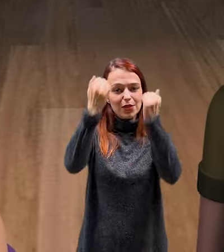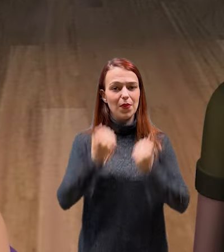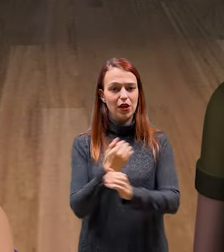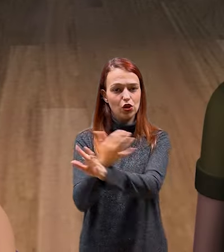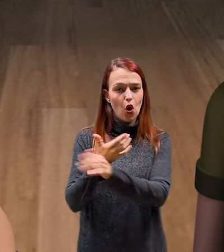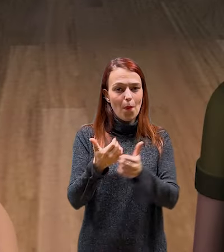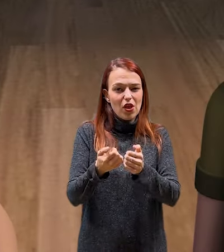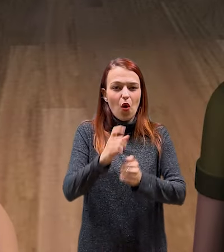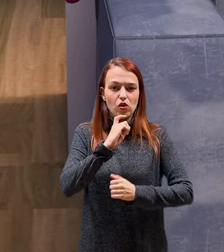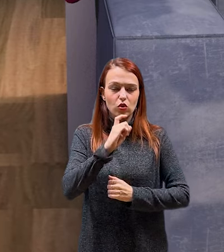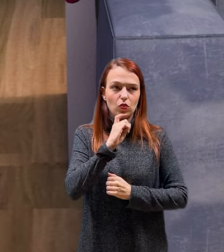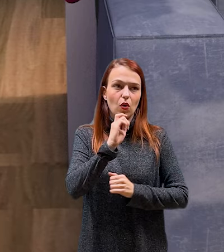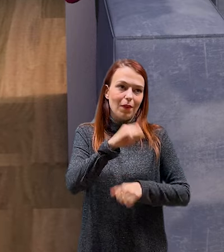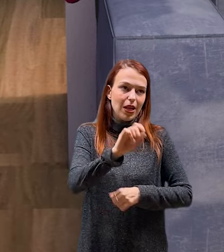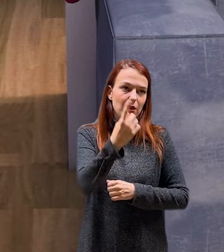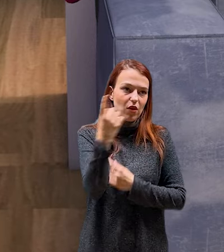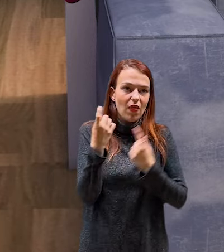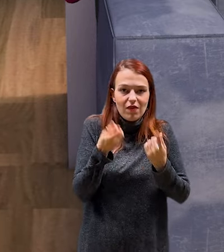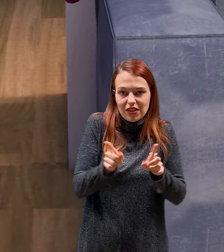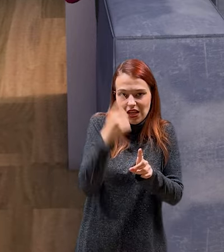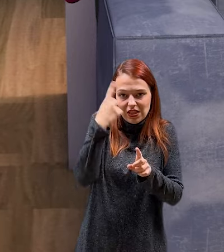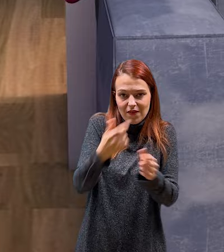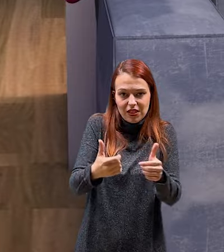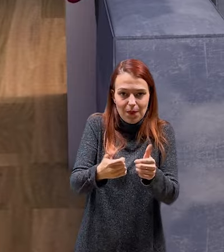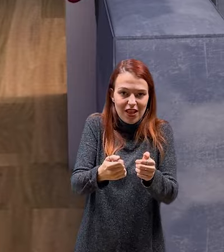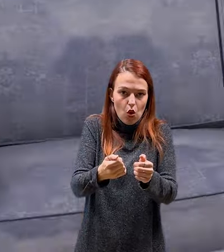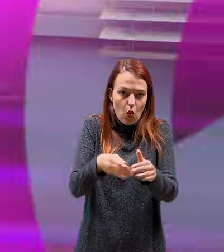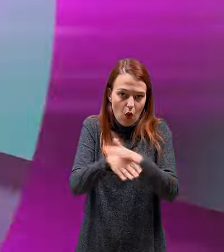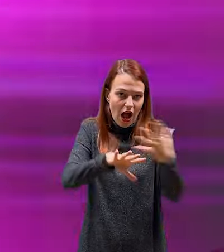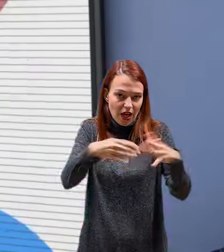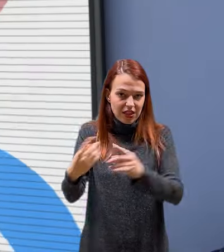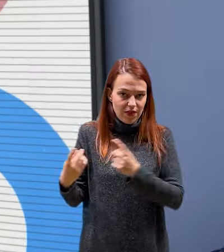pero primero necesitaremos videojuegos accesibles, vamos. Digo yo.